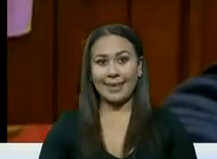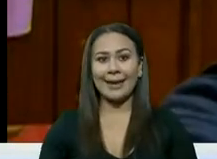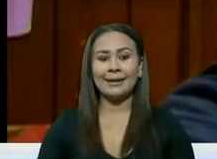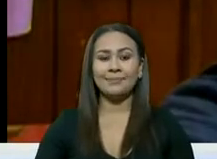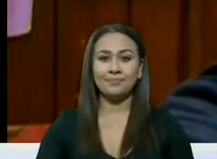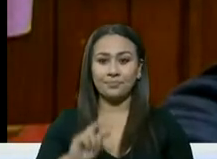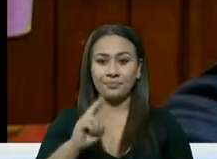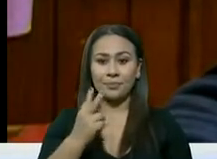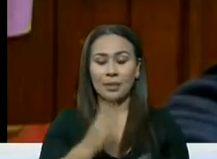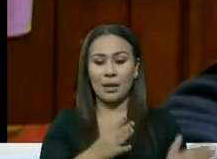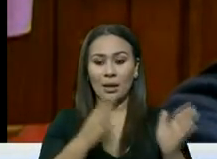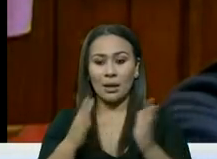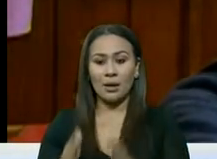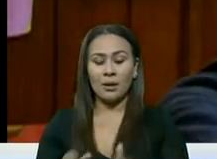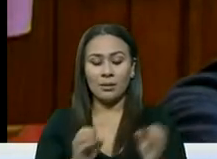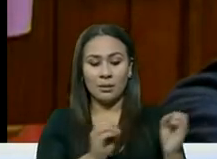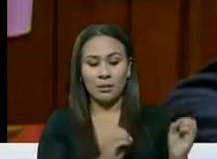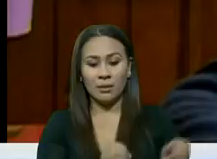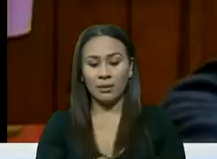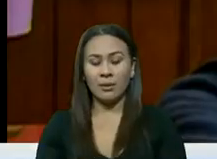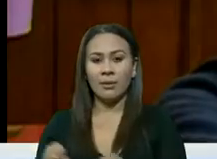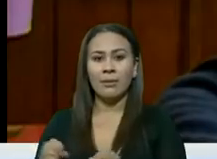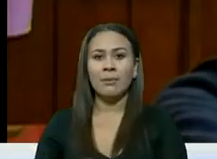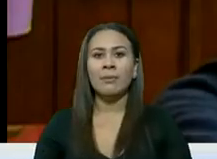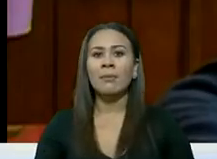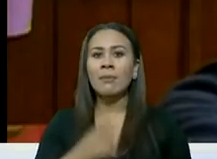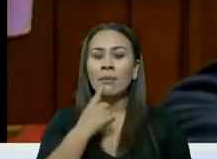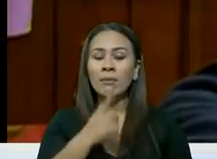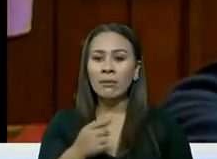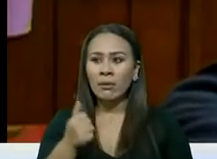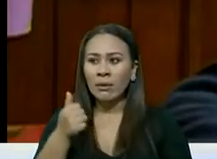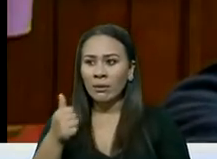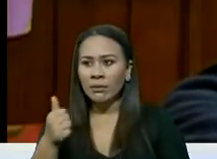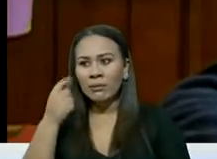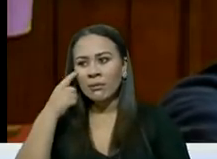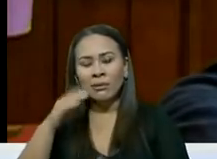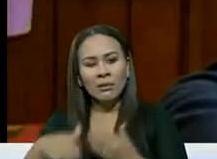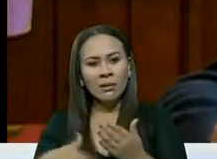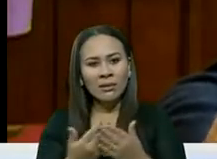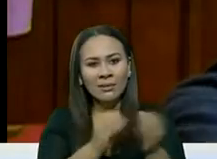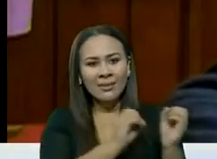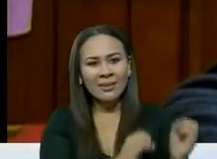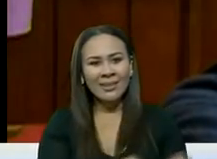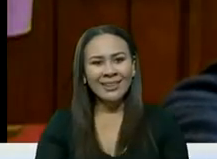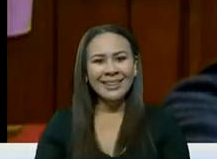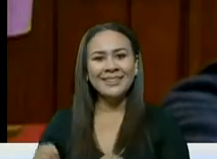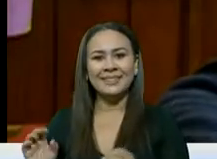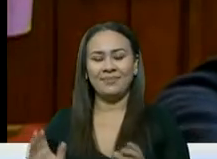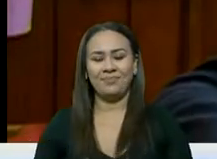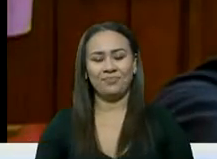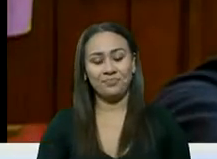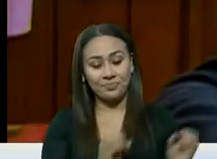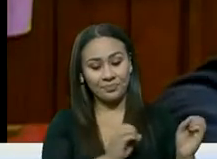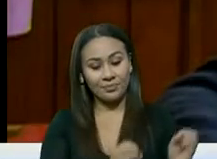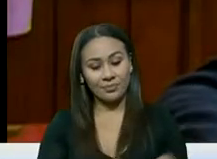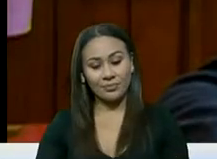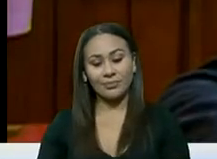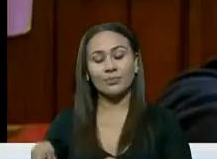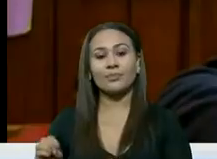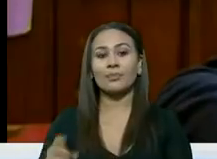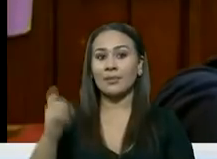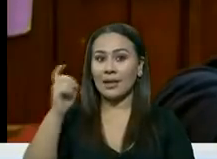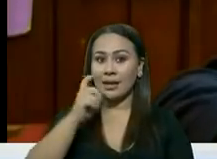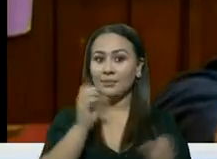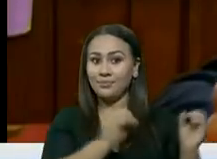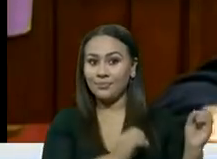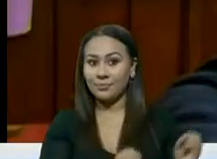la organización. Monseñor Rada decía, si el bien no se hace en forma organizada, tiene corta vida. La organización es la que